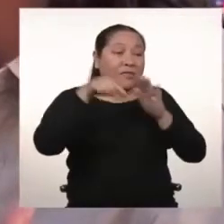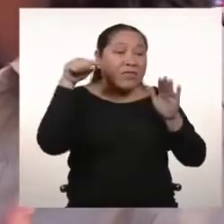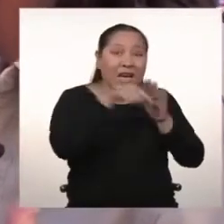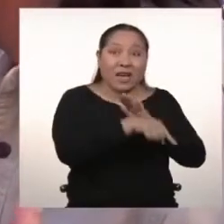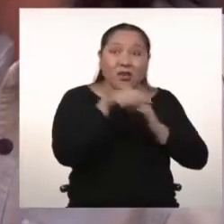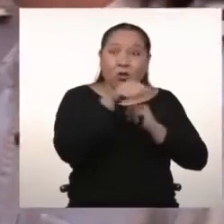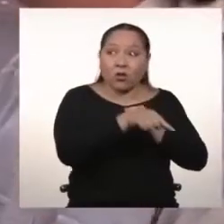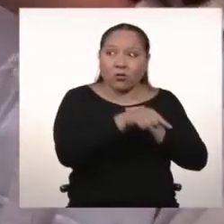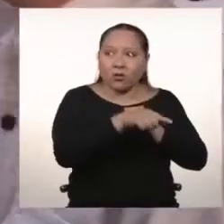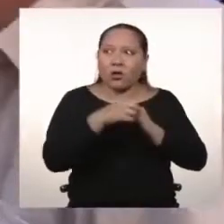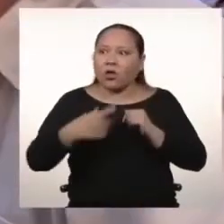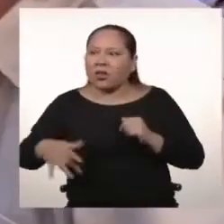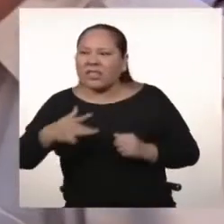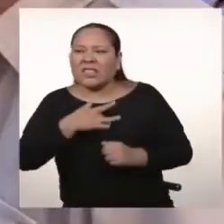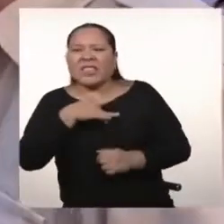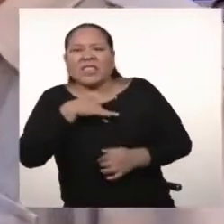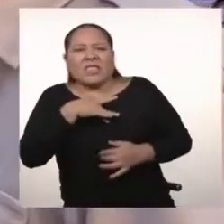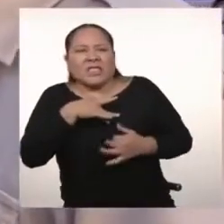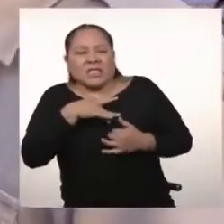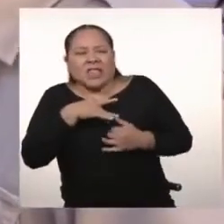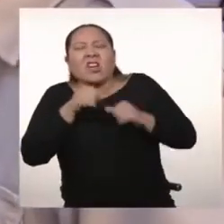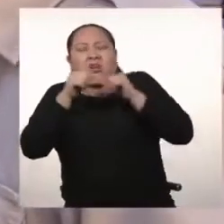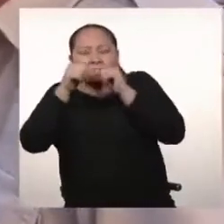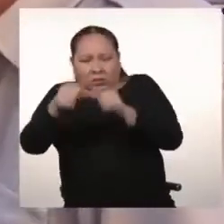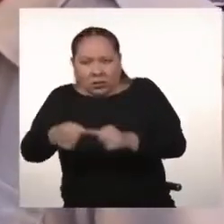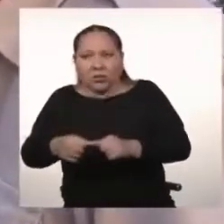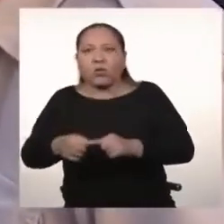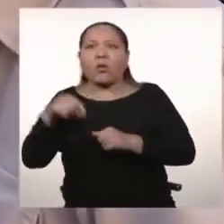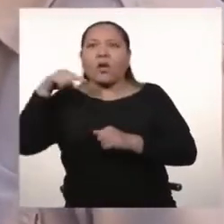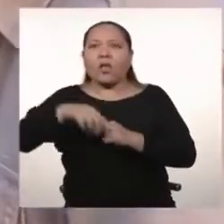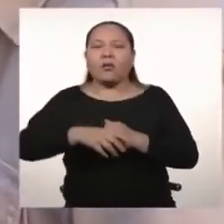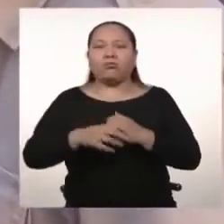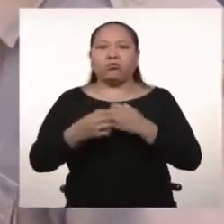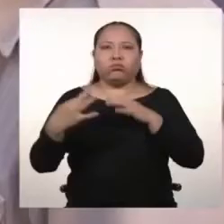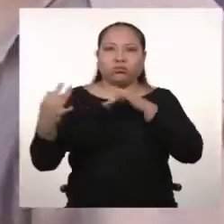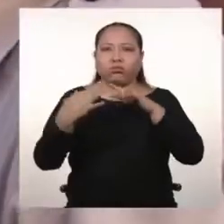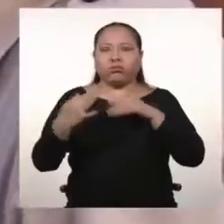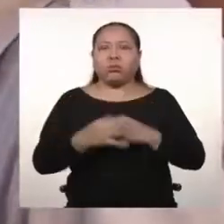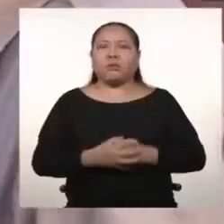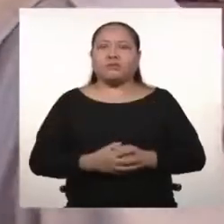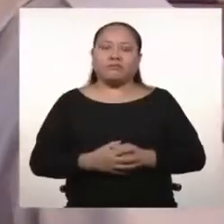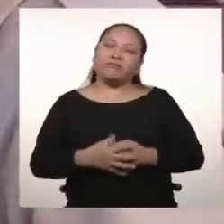vano no fue en vano no no fue en vano me quedo con eso bien un